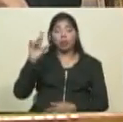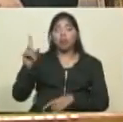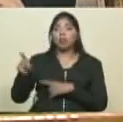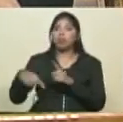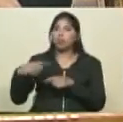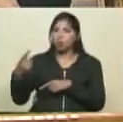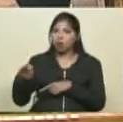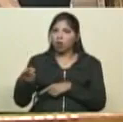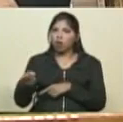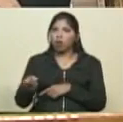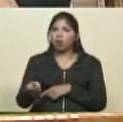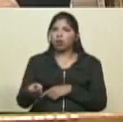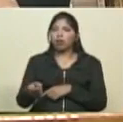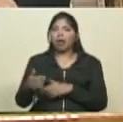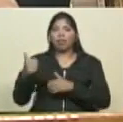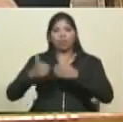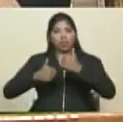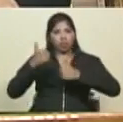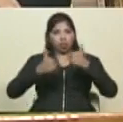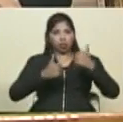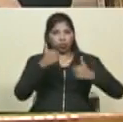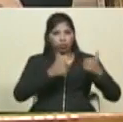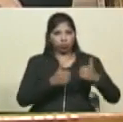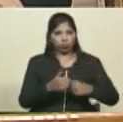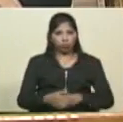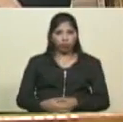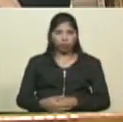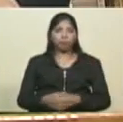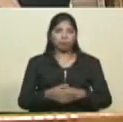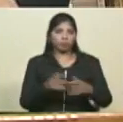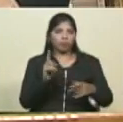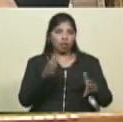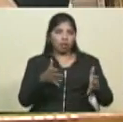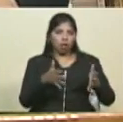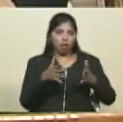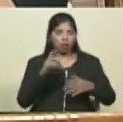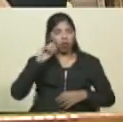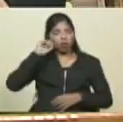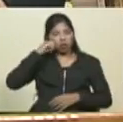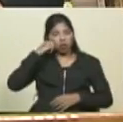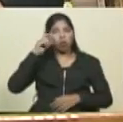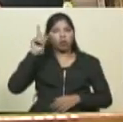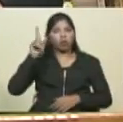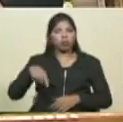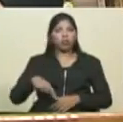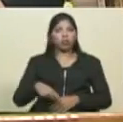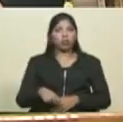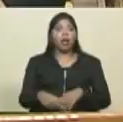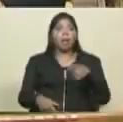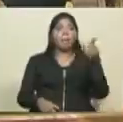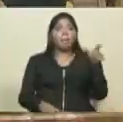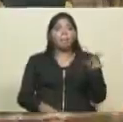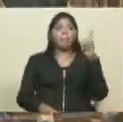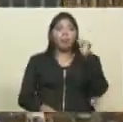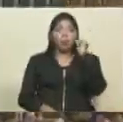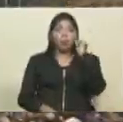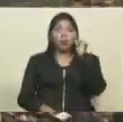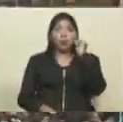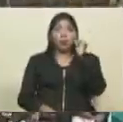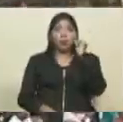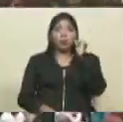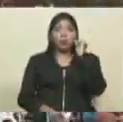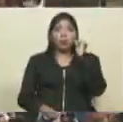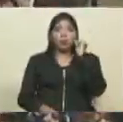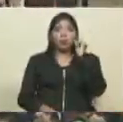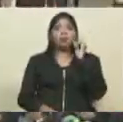los otros candidatos que luego obtuvieron la victoria. Recordemos también que Dionisia formó parte de una